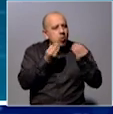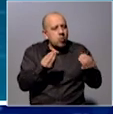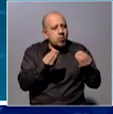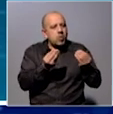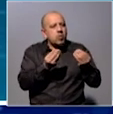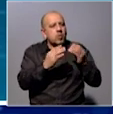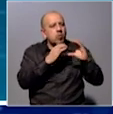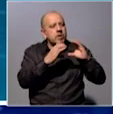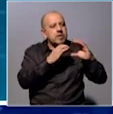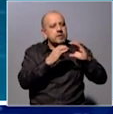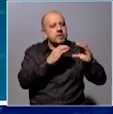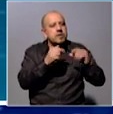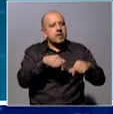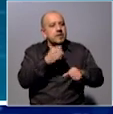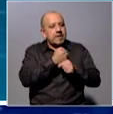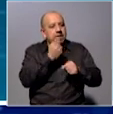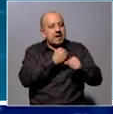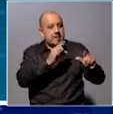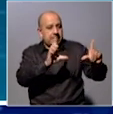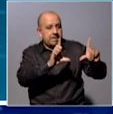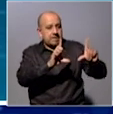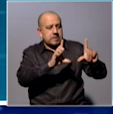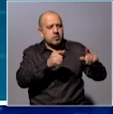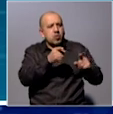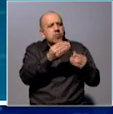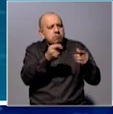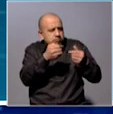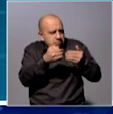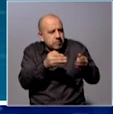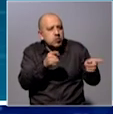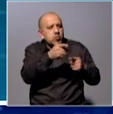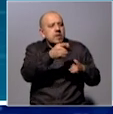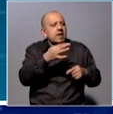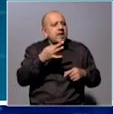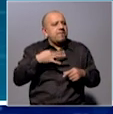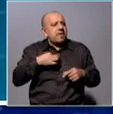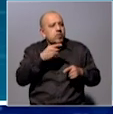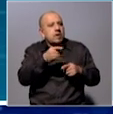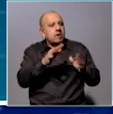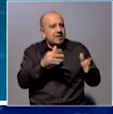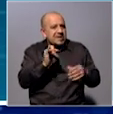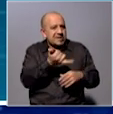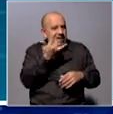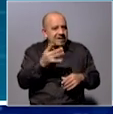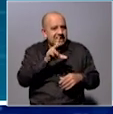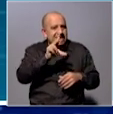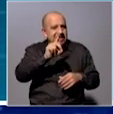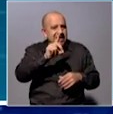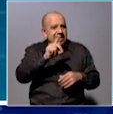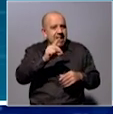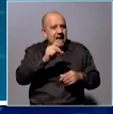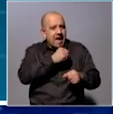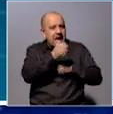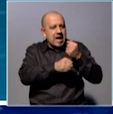comunicación, esto de trabajar en televisión, se cruzó en su vida, en la vida de la persona que hace ya más de 30 años es, ante